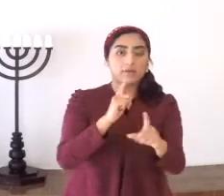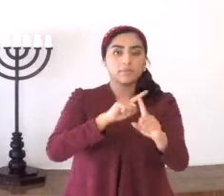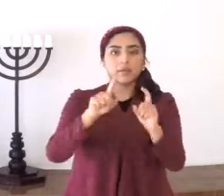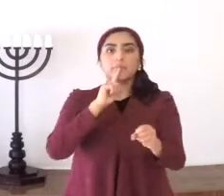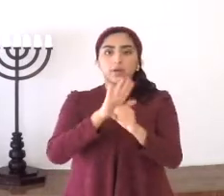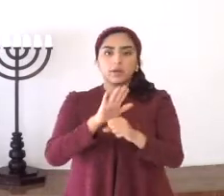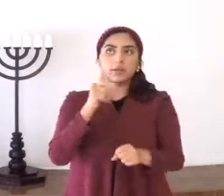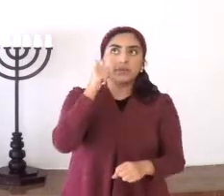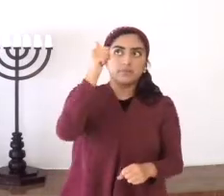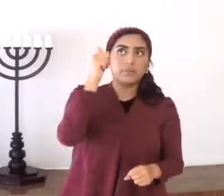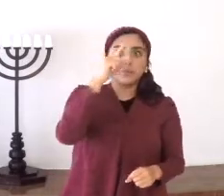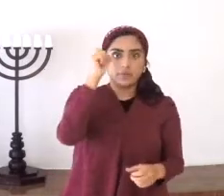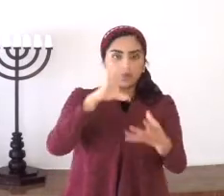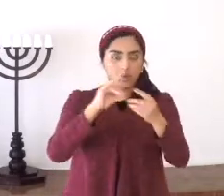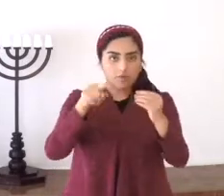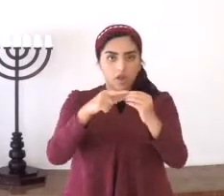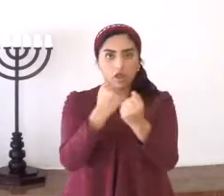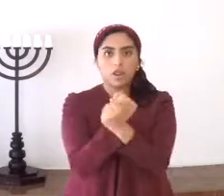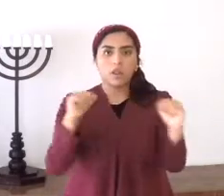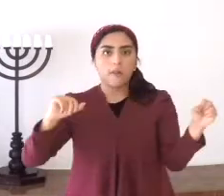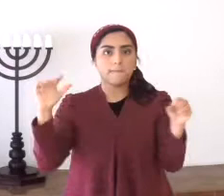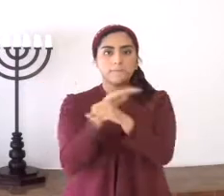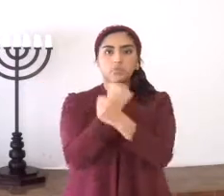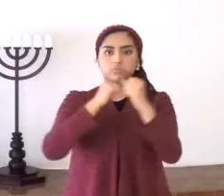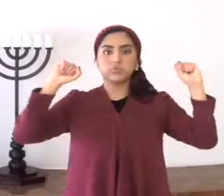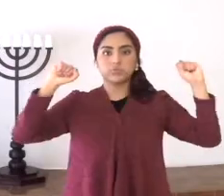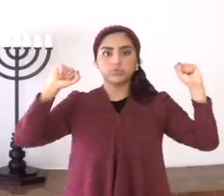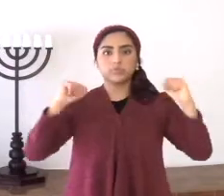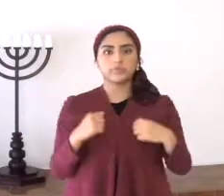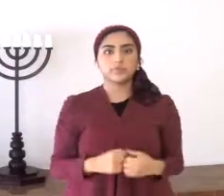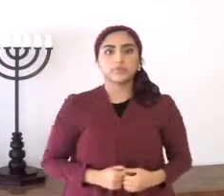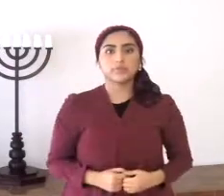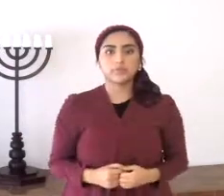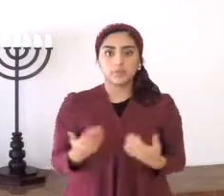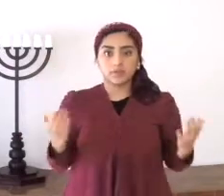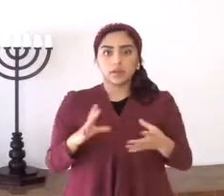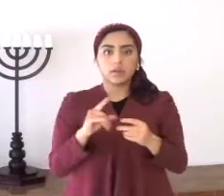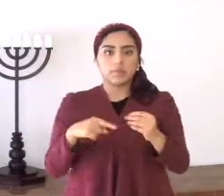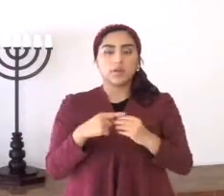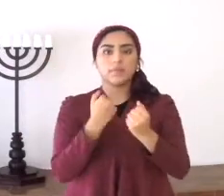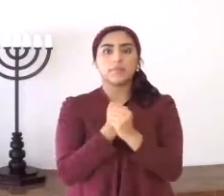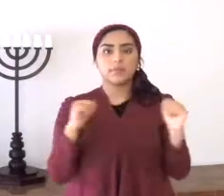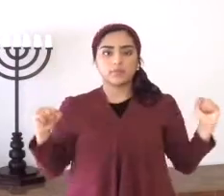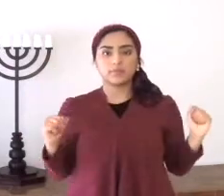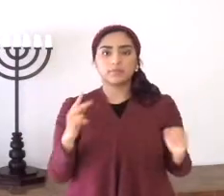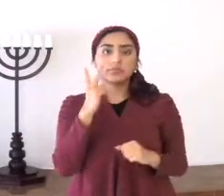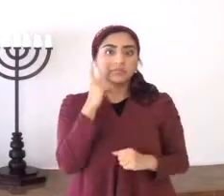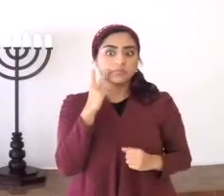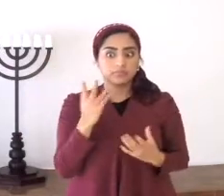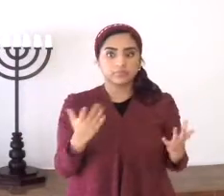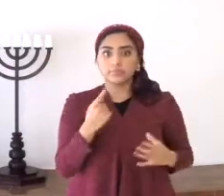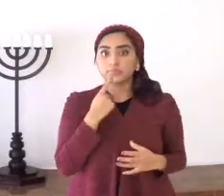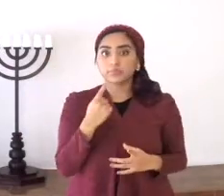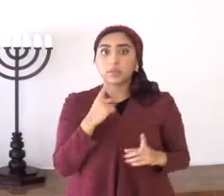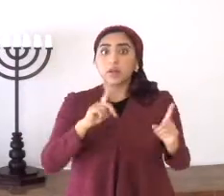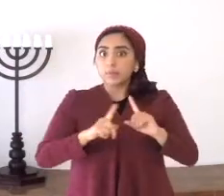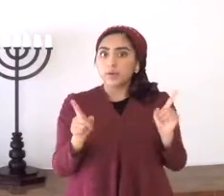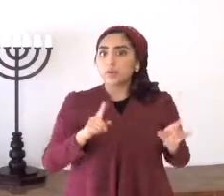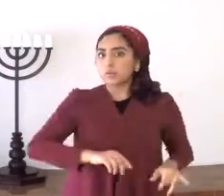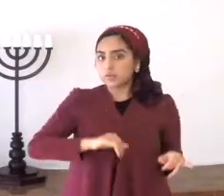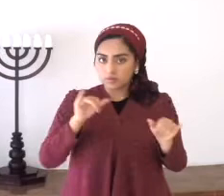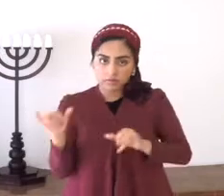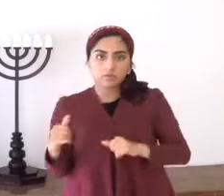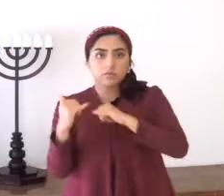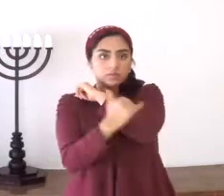Entonces no podía jurar por Abraham, sino por él mismo, porque se trataba de la libertad total. En este caso